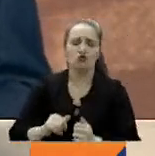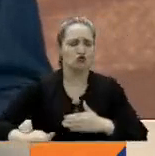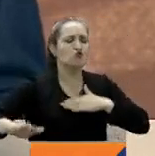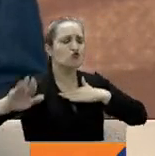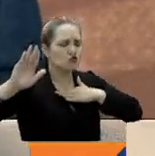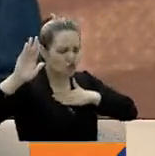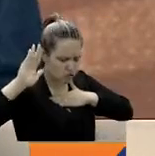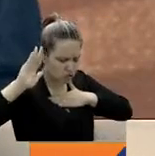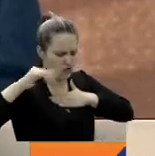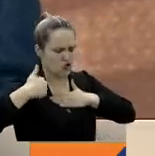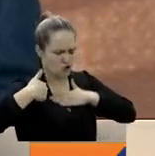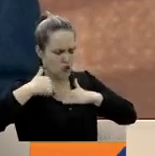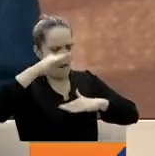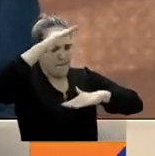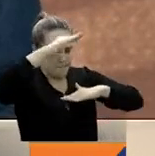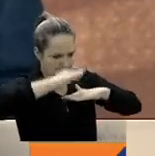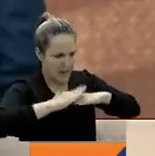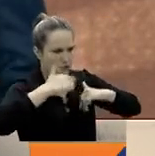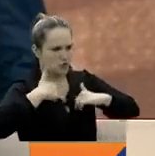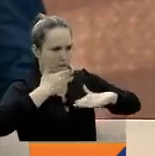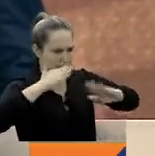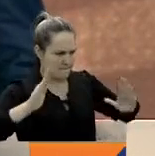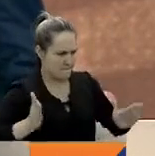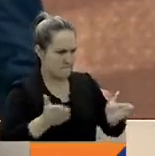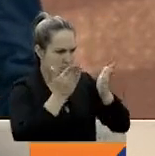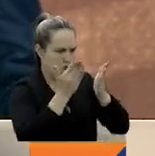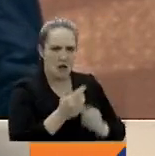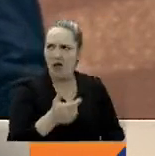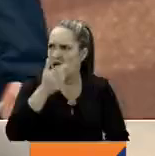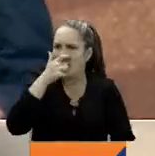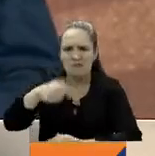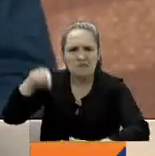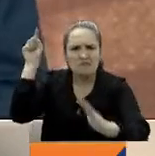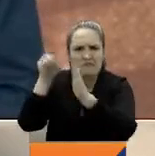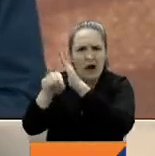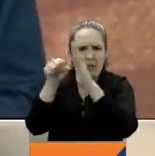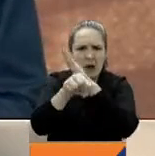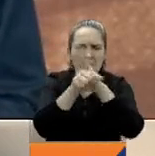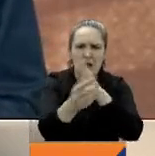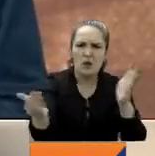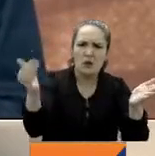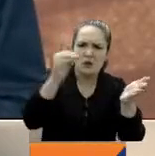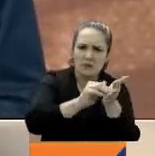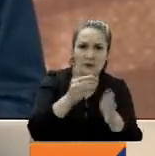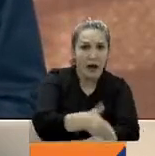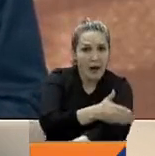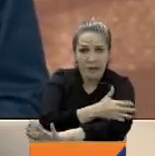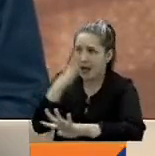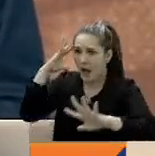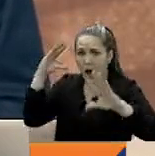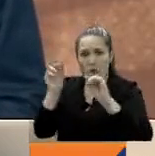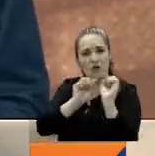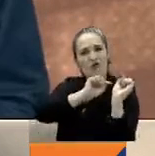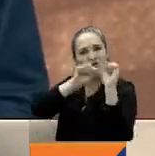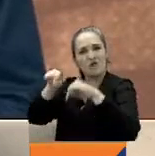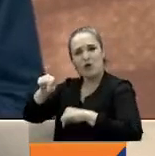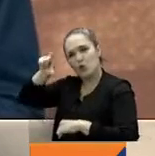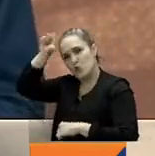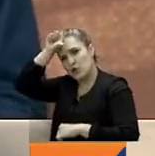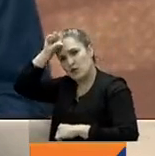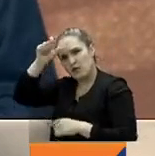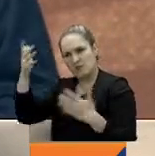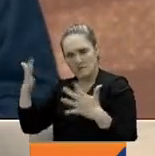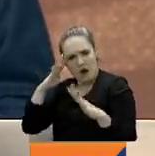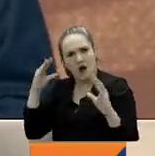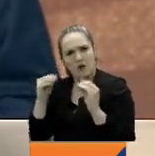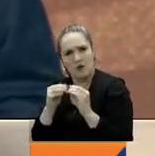reduciría su actividad militar tras la ronda de negociaciones en turquía la alta comisionada de la onu para los derechos humanos declaró que los